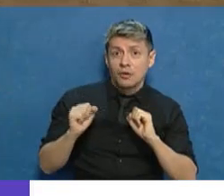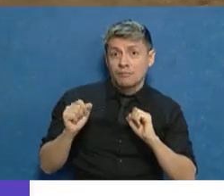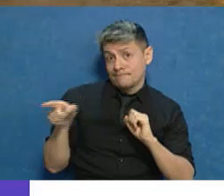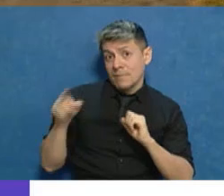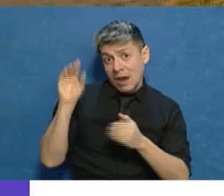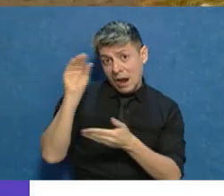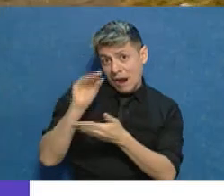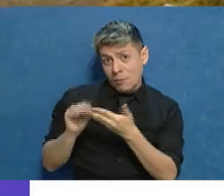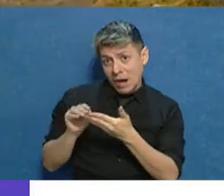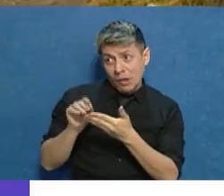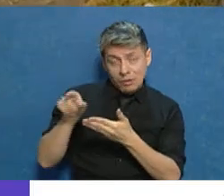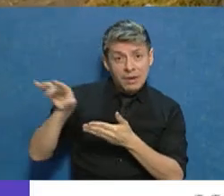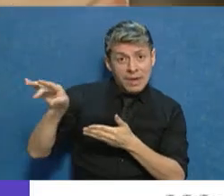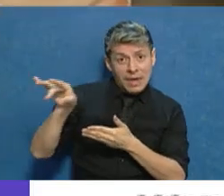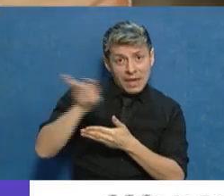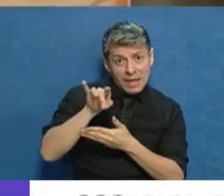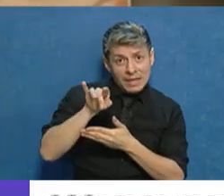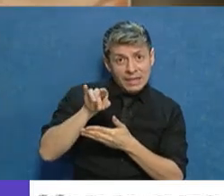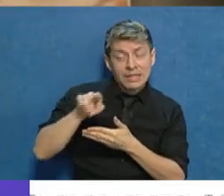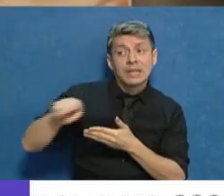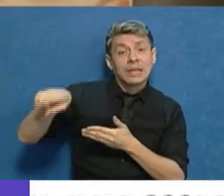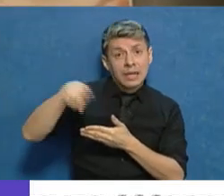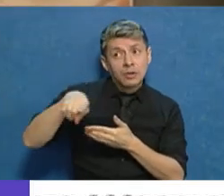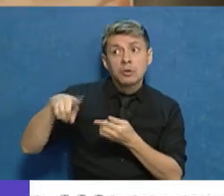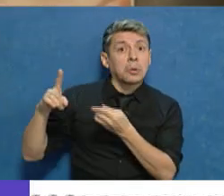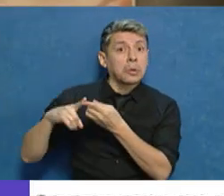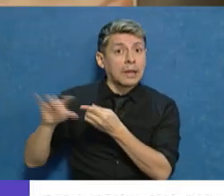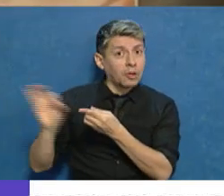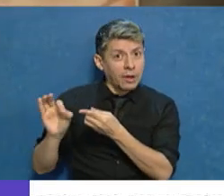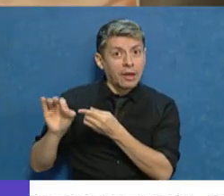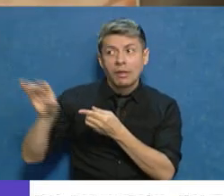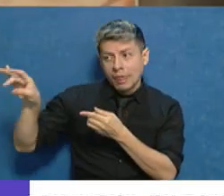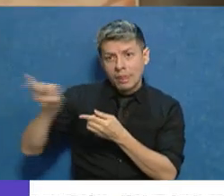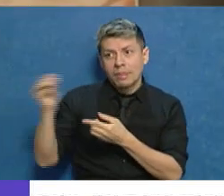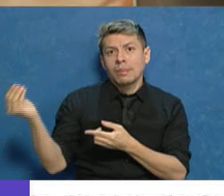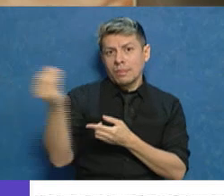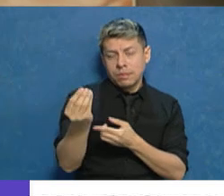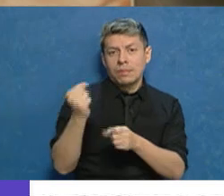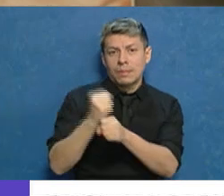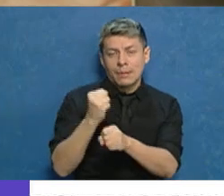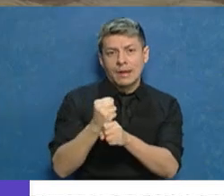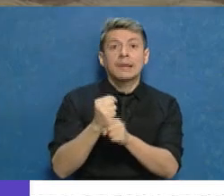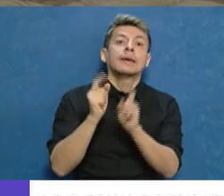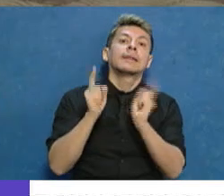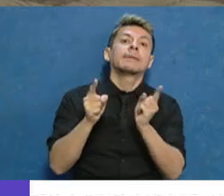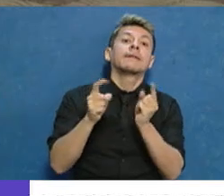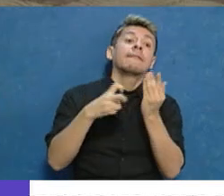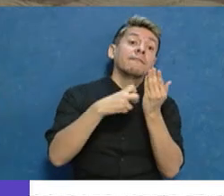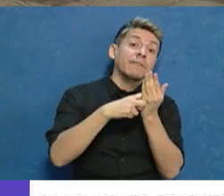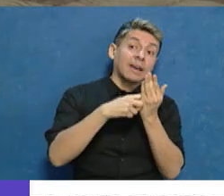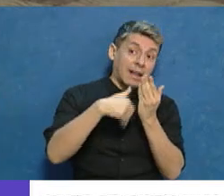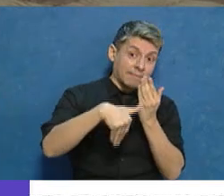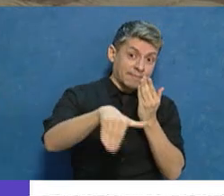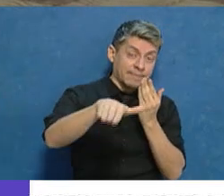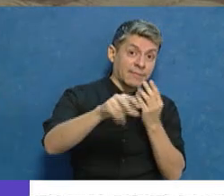que tenemos trabajando allá, que no han estado en contacto, y bueno, con fiscales que van a viajar, intertanto, para